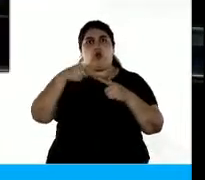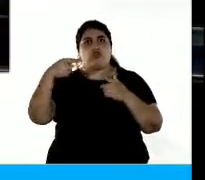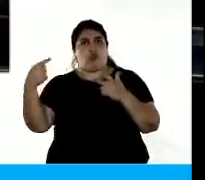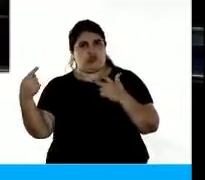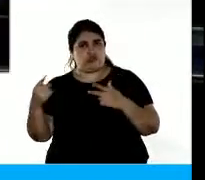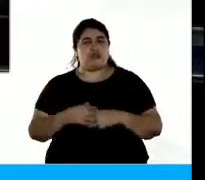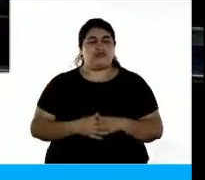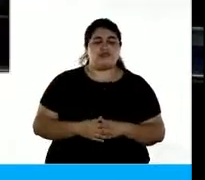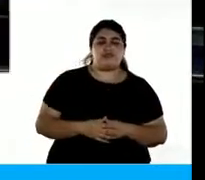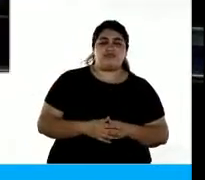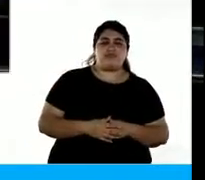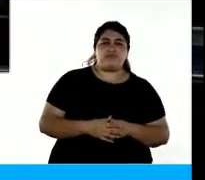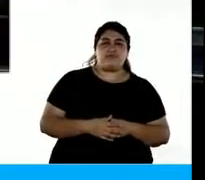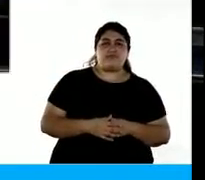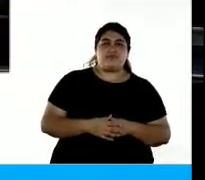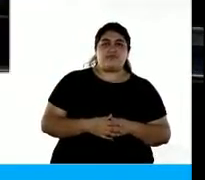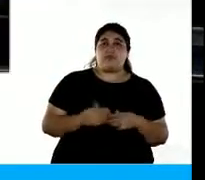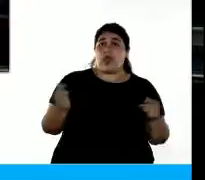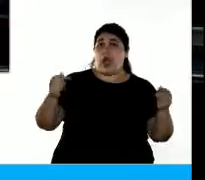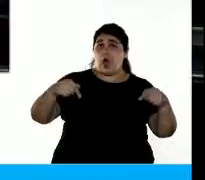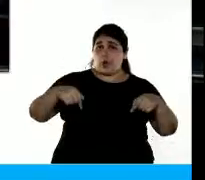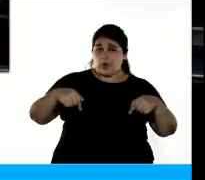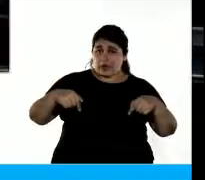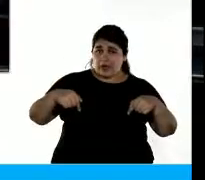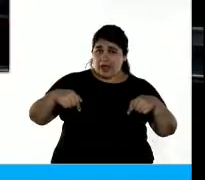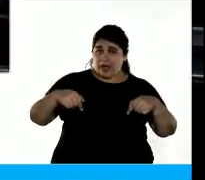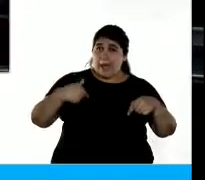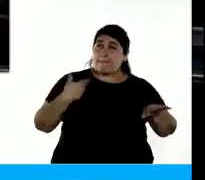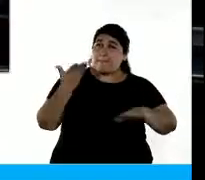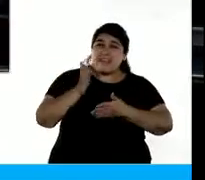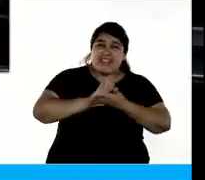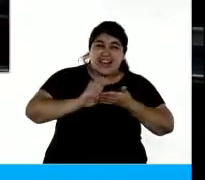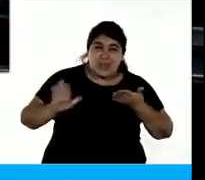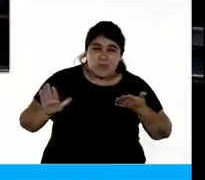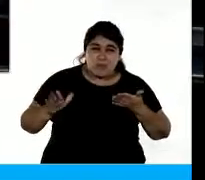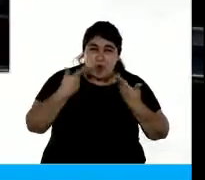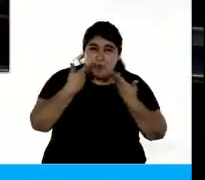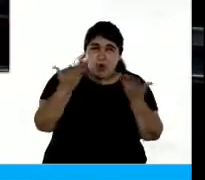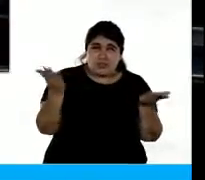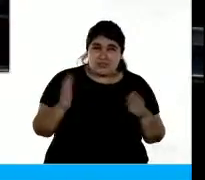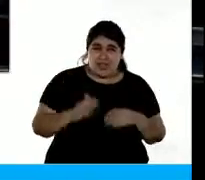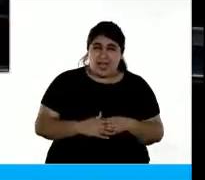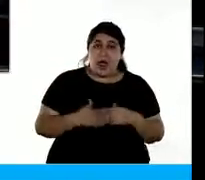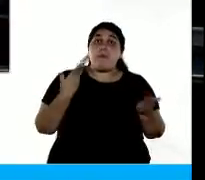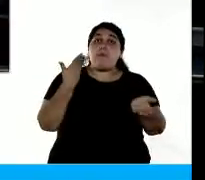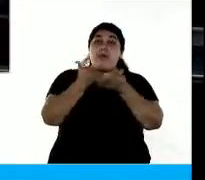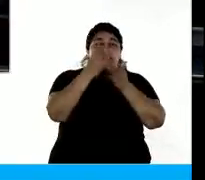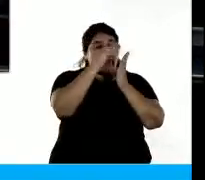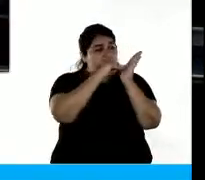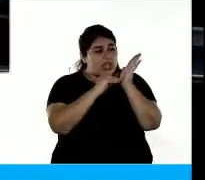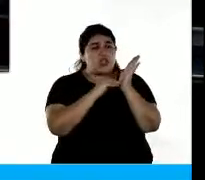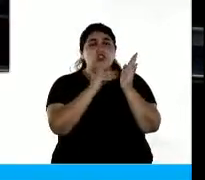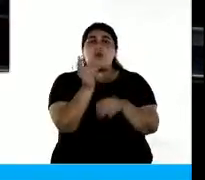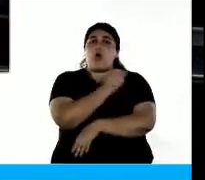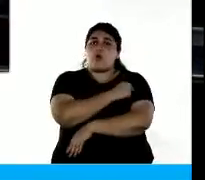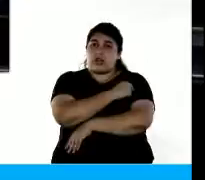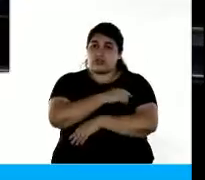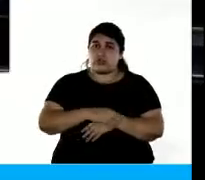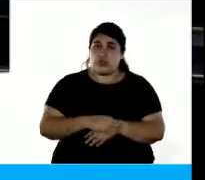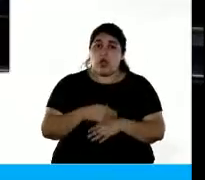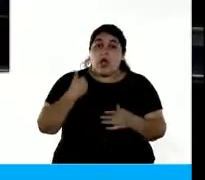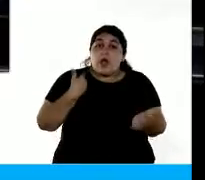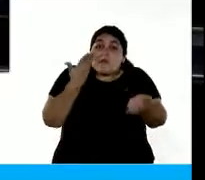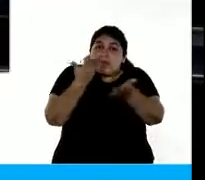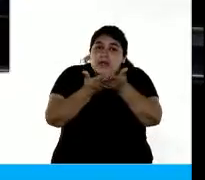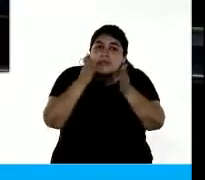ahora pedir transparencia pedir un registro de vacunación pedir que se prioricen